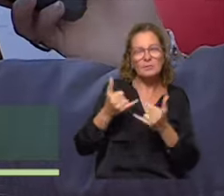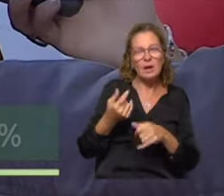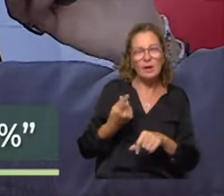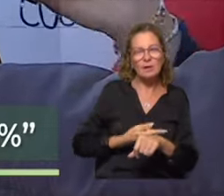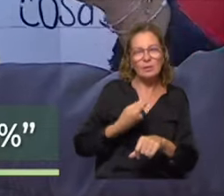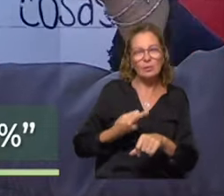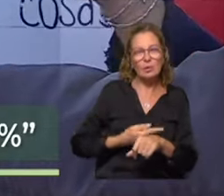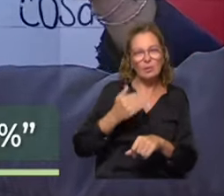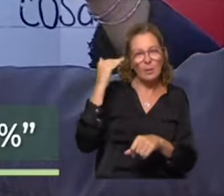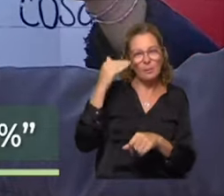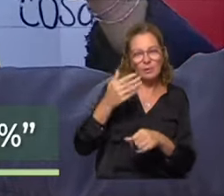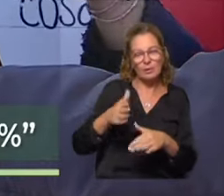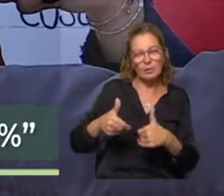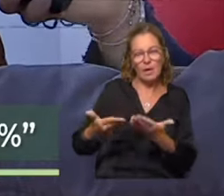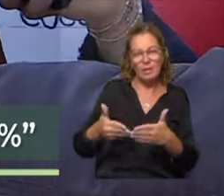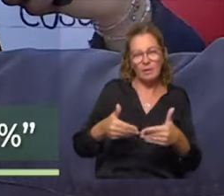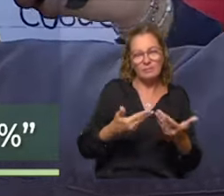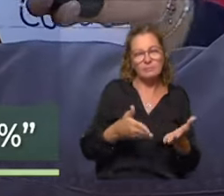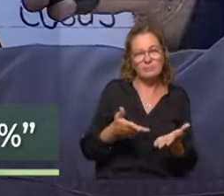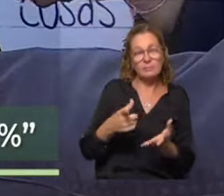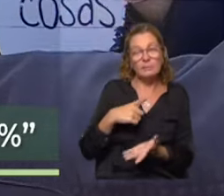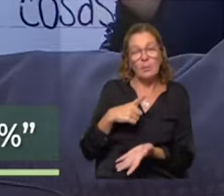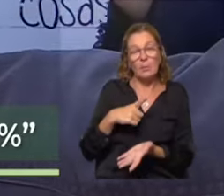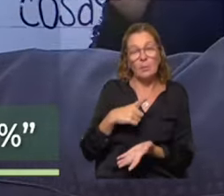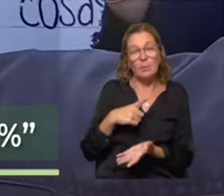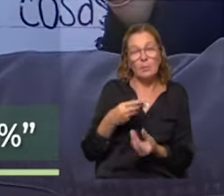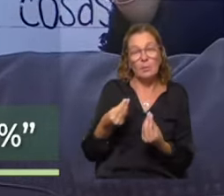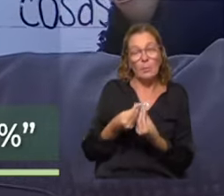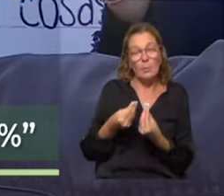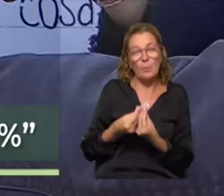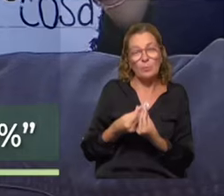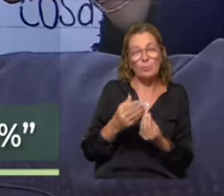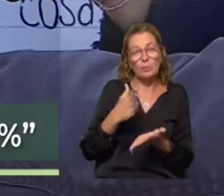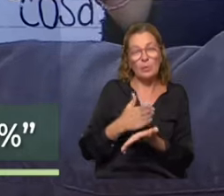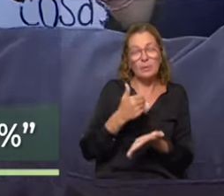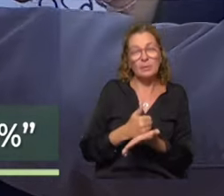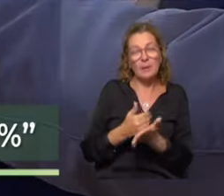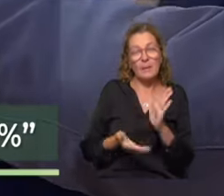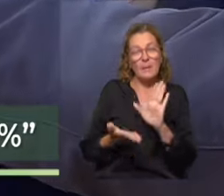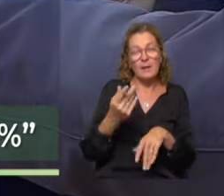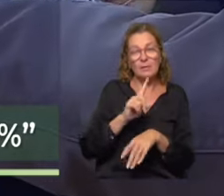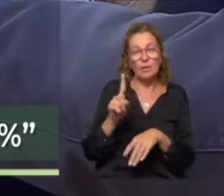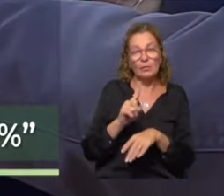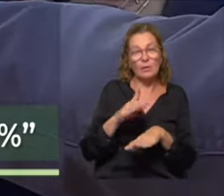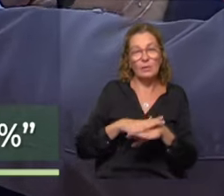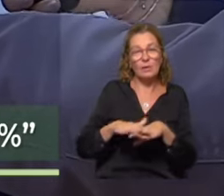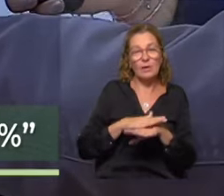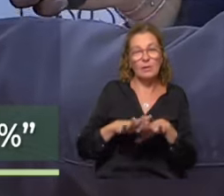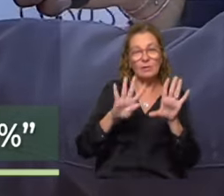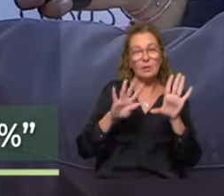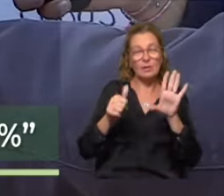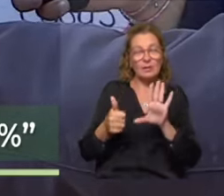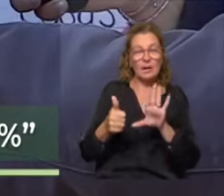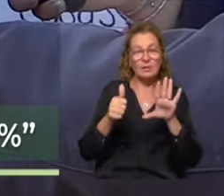horas docentes dadas. Estamos en muchísimos departamentos, en más de 11, con una base de 96 y